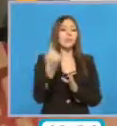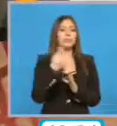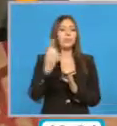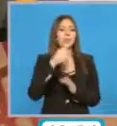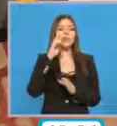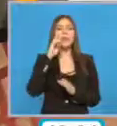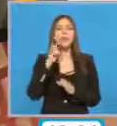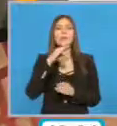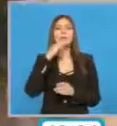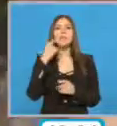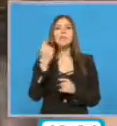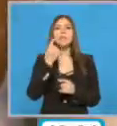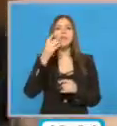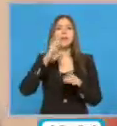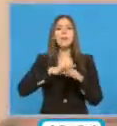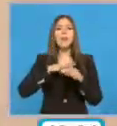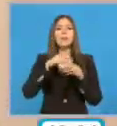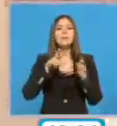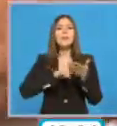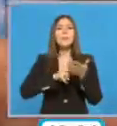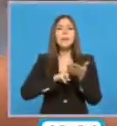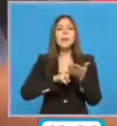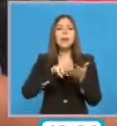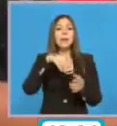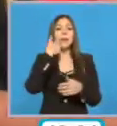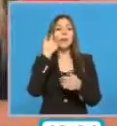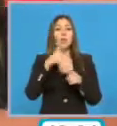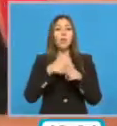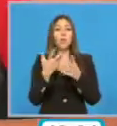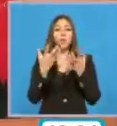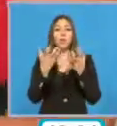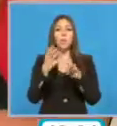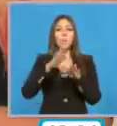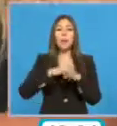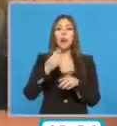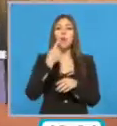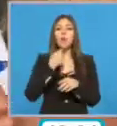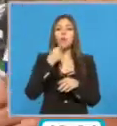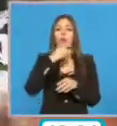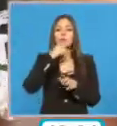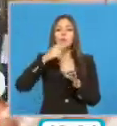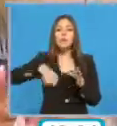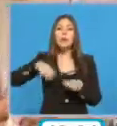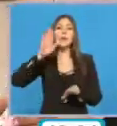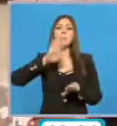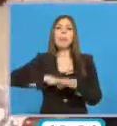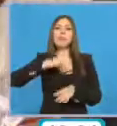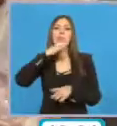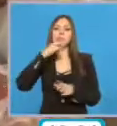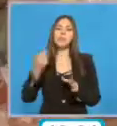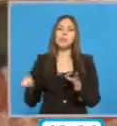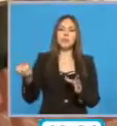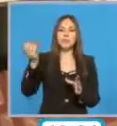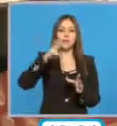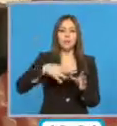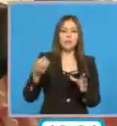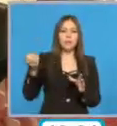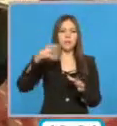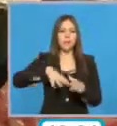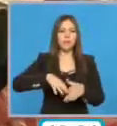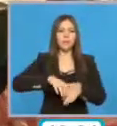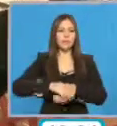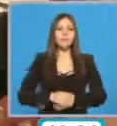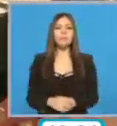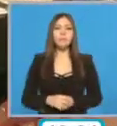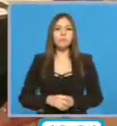nos quede un poquito más roja con eso. Muy bien. Con eso, ¿Sí? muchachos. Porque Ya, yo ya, luego ya, veo Pame. que el suadero Mira, lo yo ya dejan nada más- así bien picadito. Vean, allá en casita Miren. yo ya nada más estoy así.